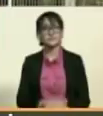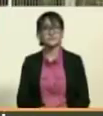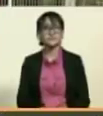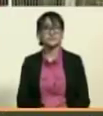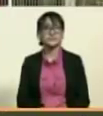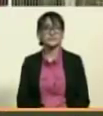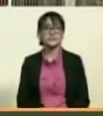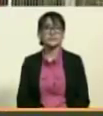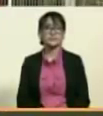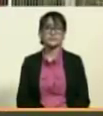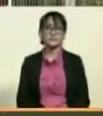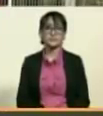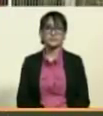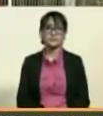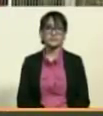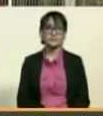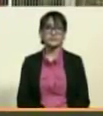anunciar,